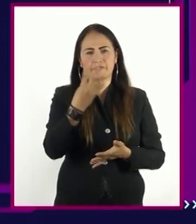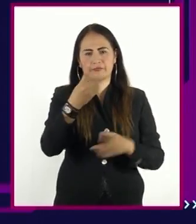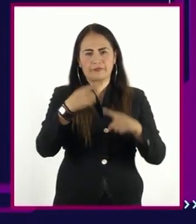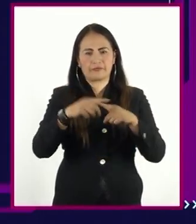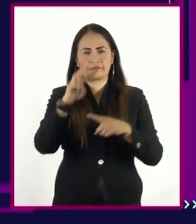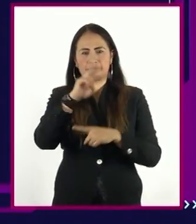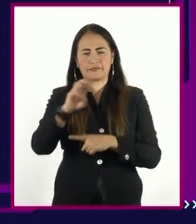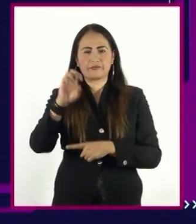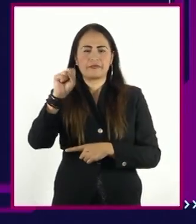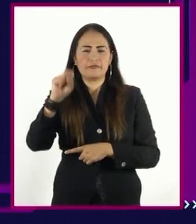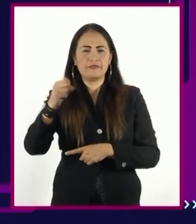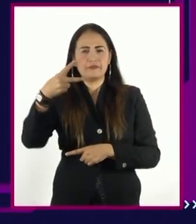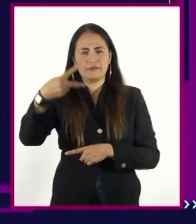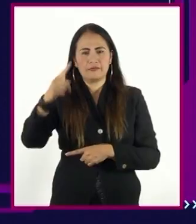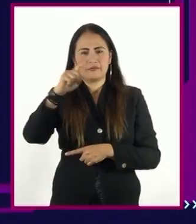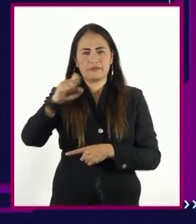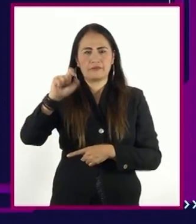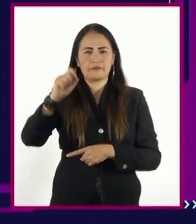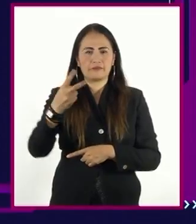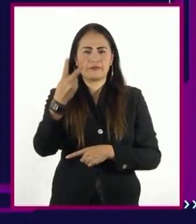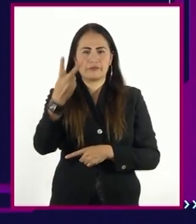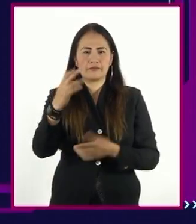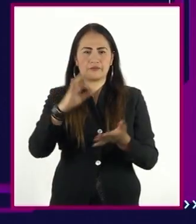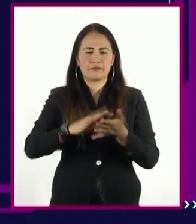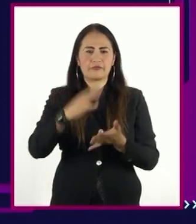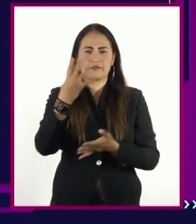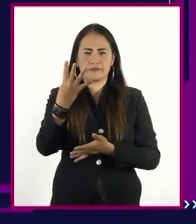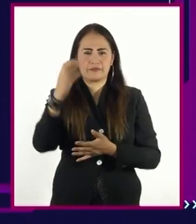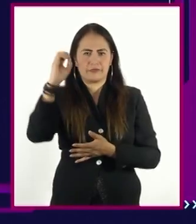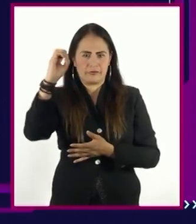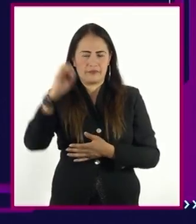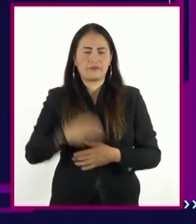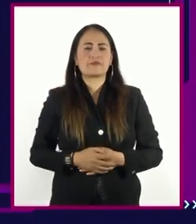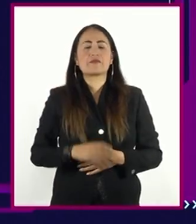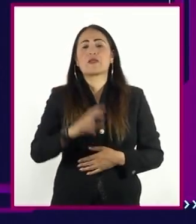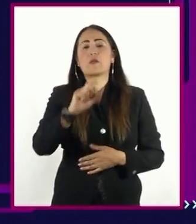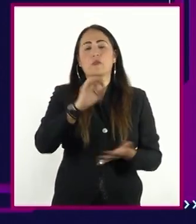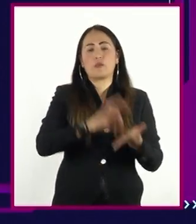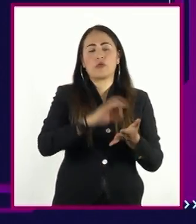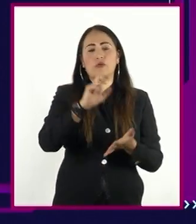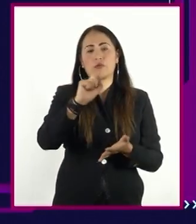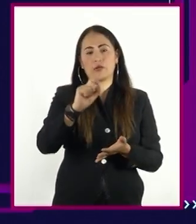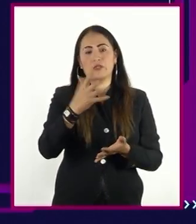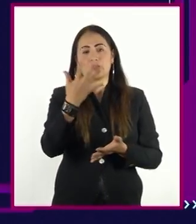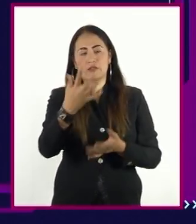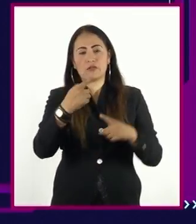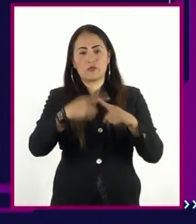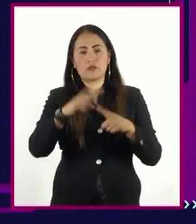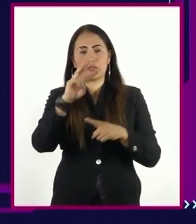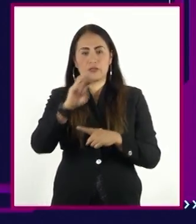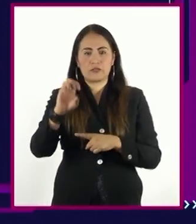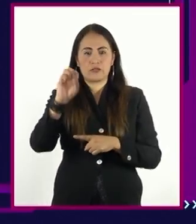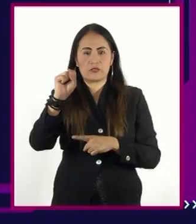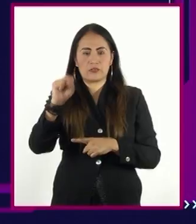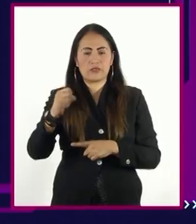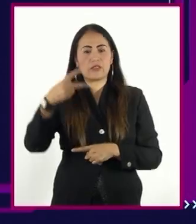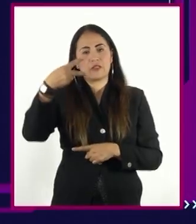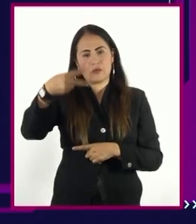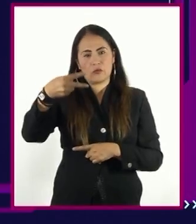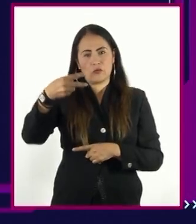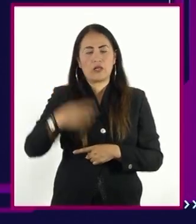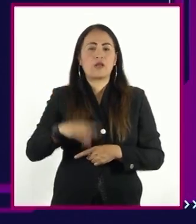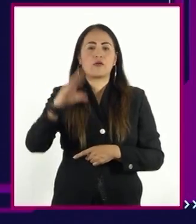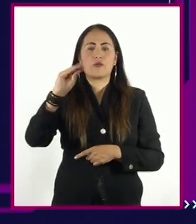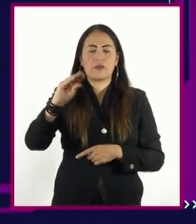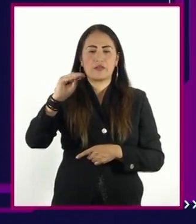360 es igual a 122.4 grados. 25 centésimos por 360 es igual